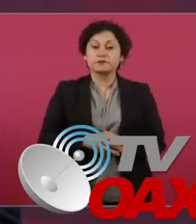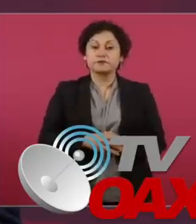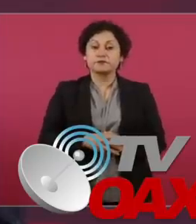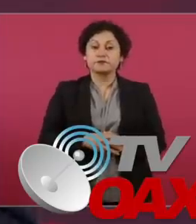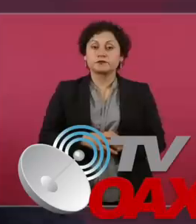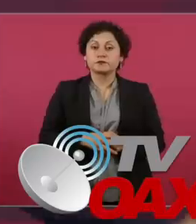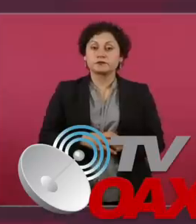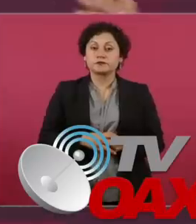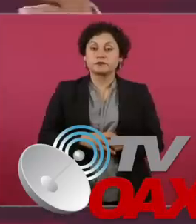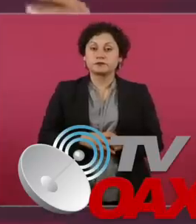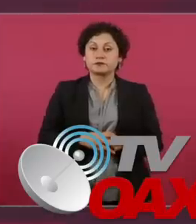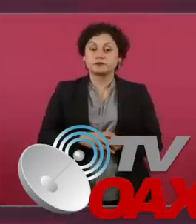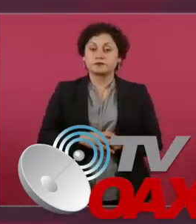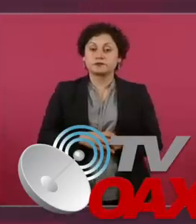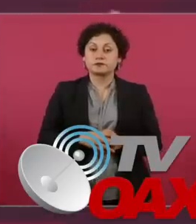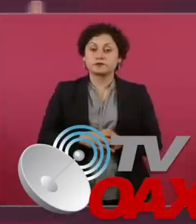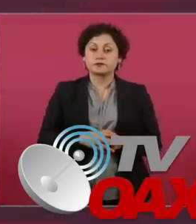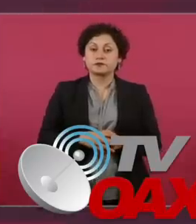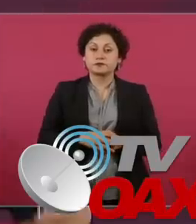una oportunidad